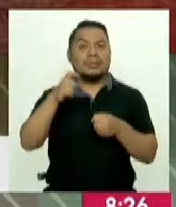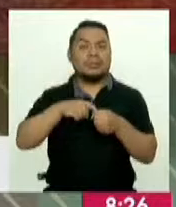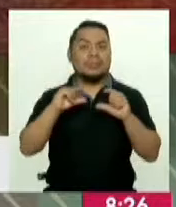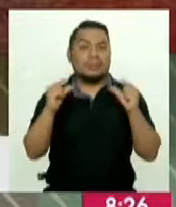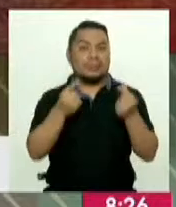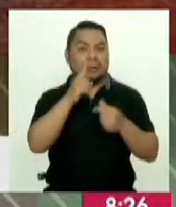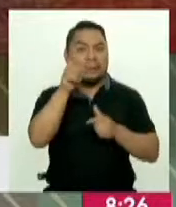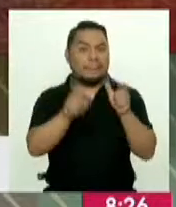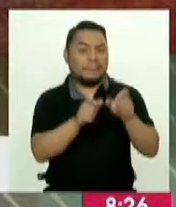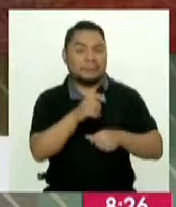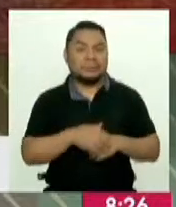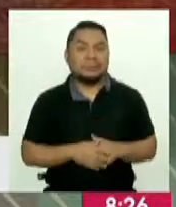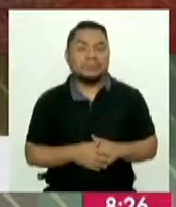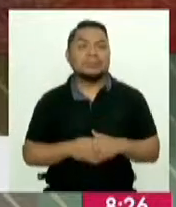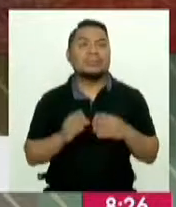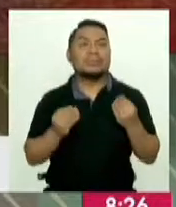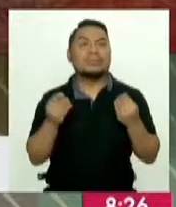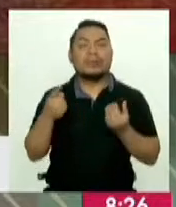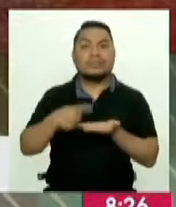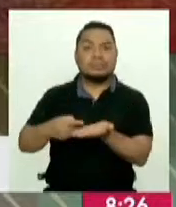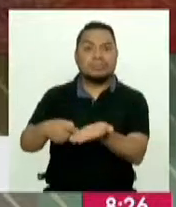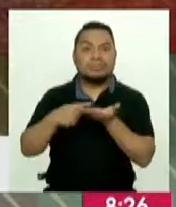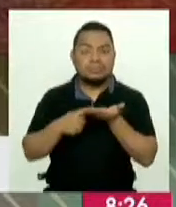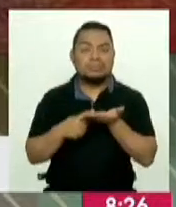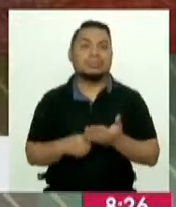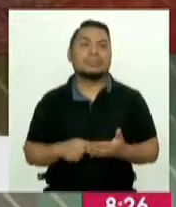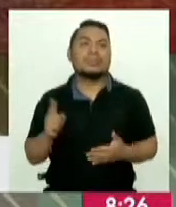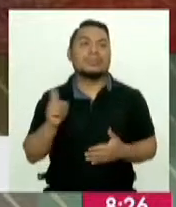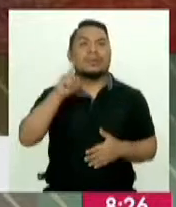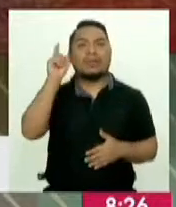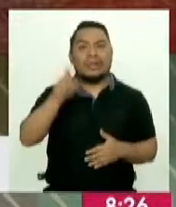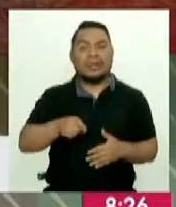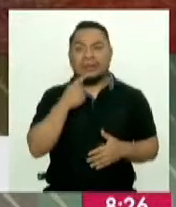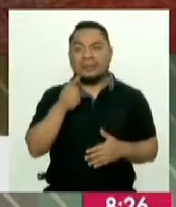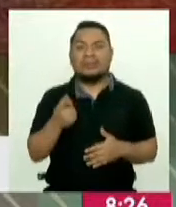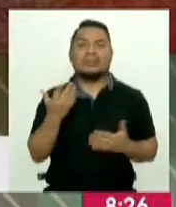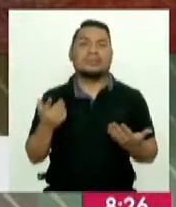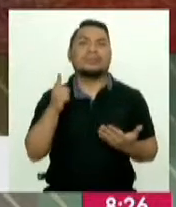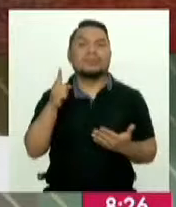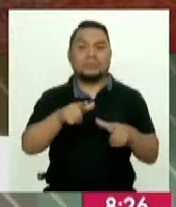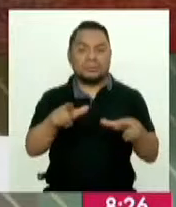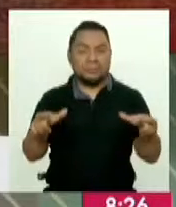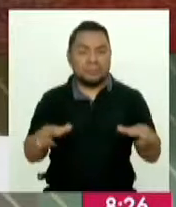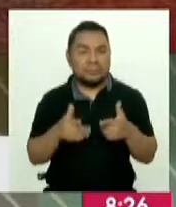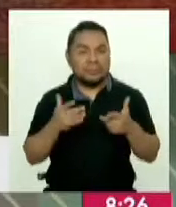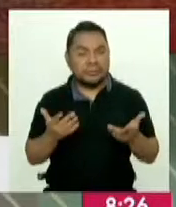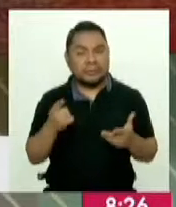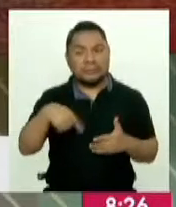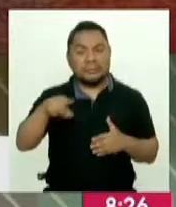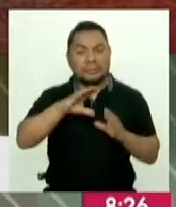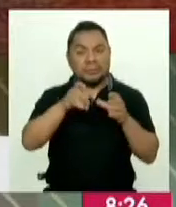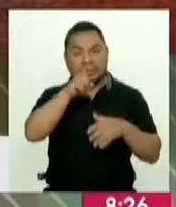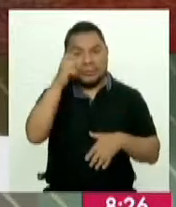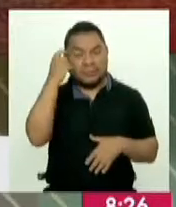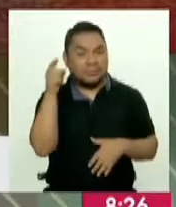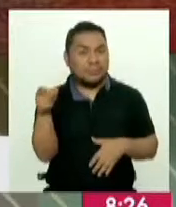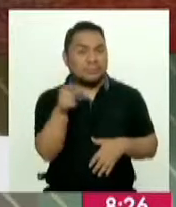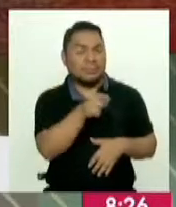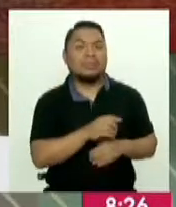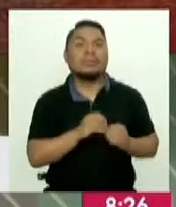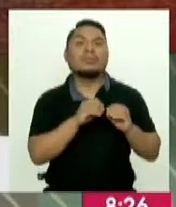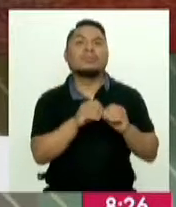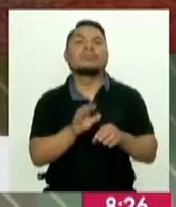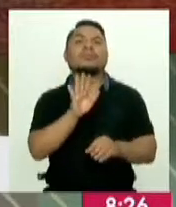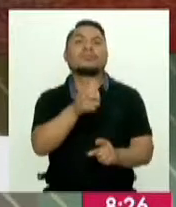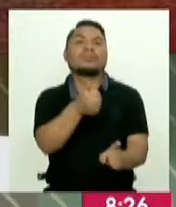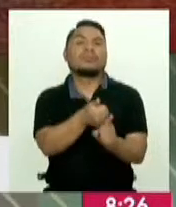las personas, ¿no? Porque el debate no debería ser un espacio en el que los partidos ponen